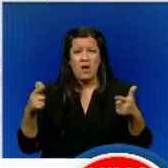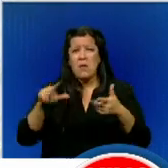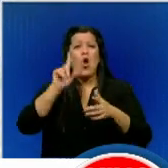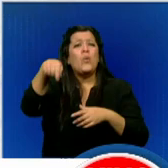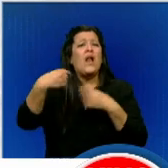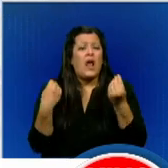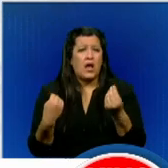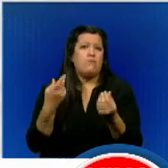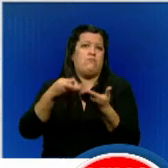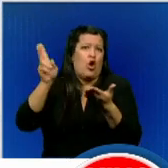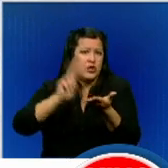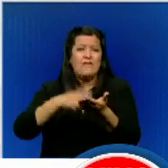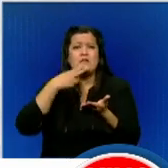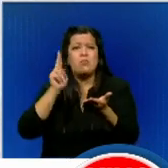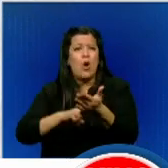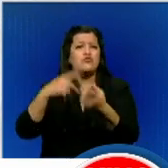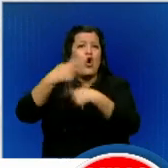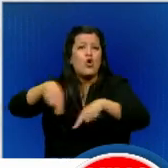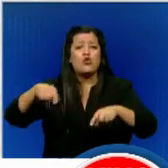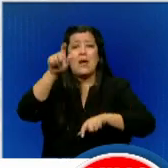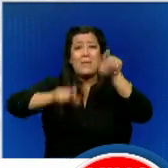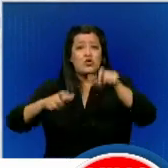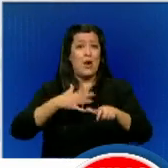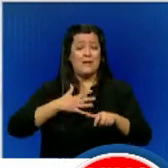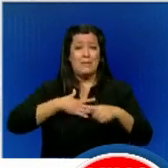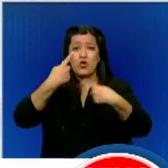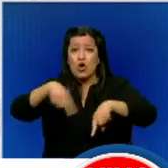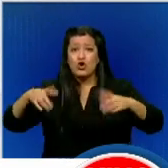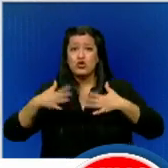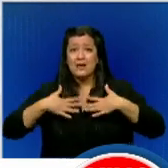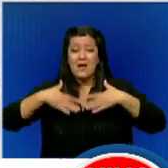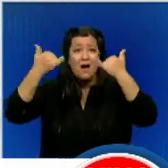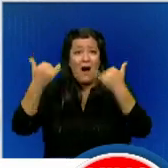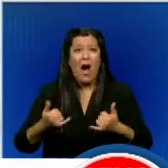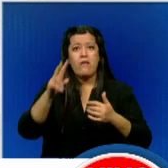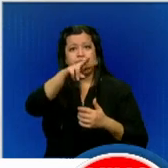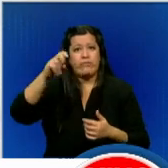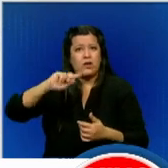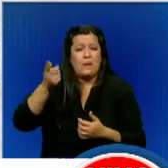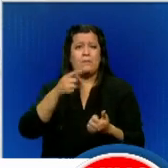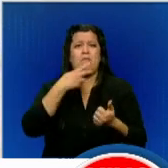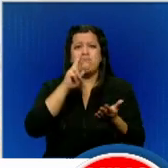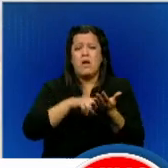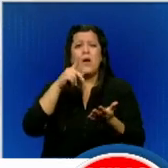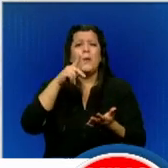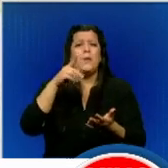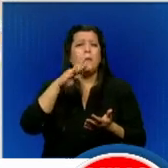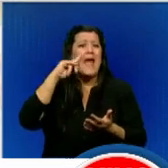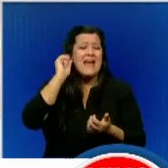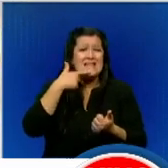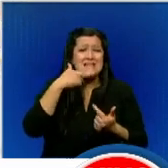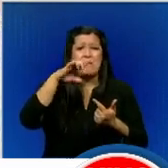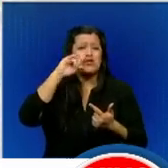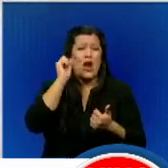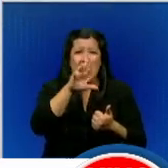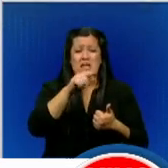un nuevo impuesto sobre el patrimonio de las personas que se suman al impuesto de bienes personales al aumento de bienes personales y a la creación